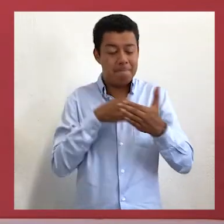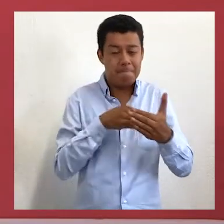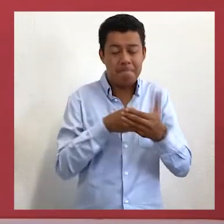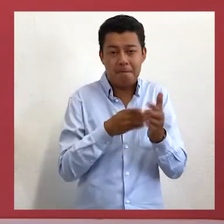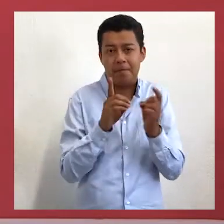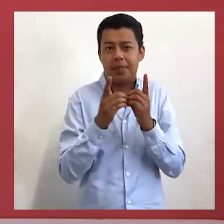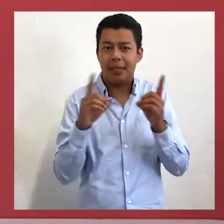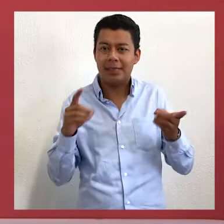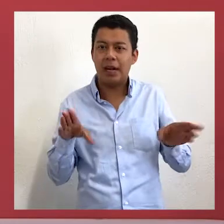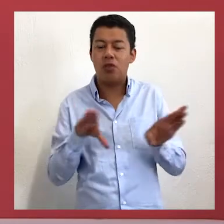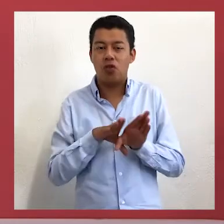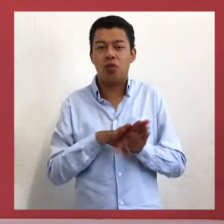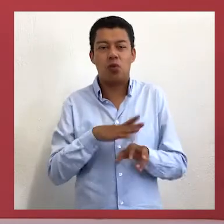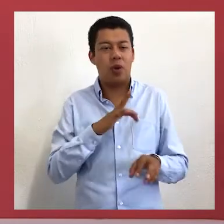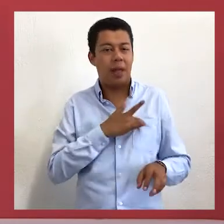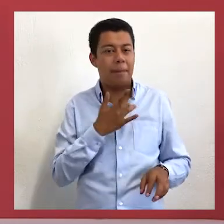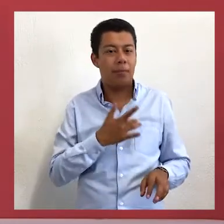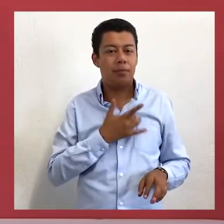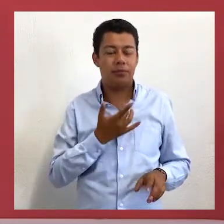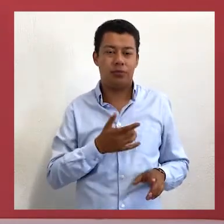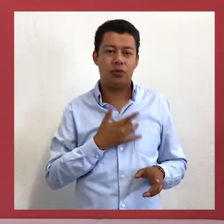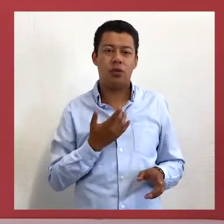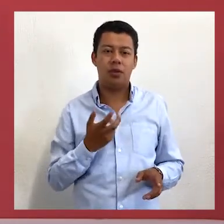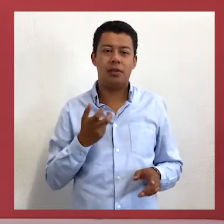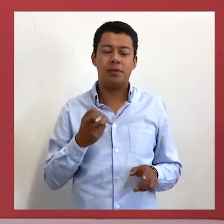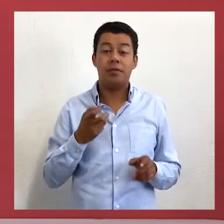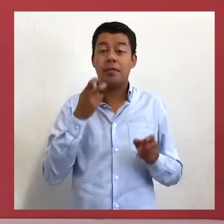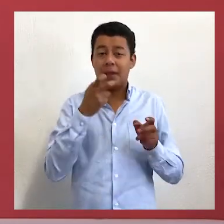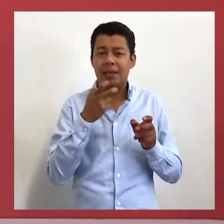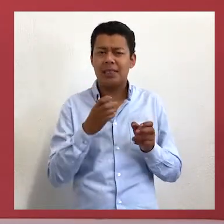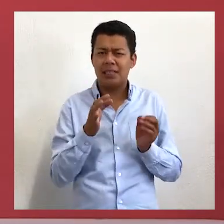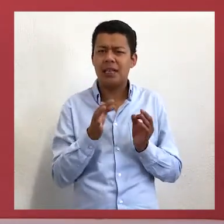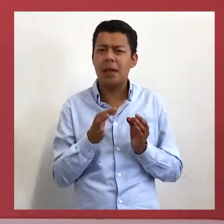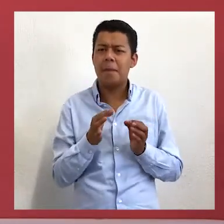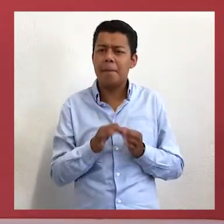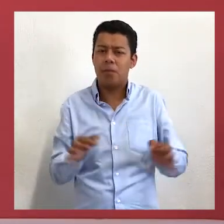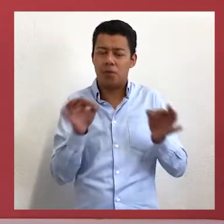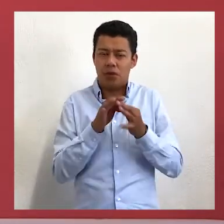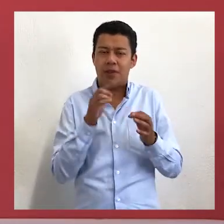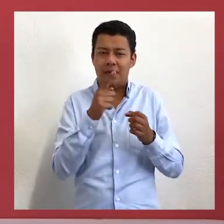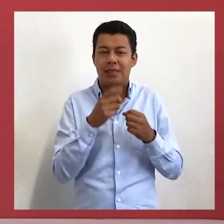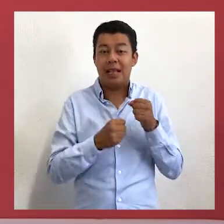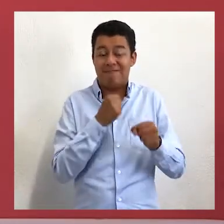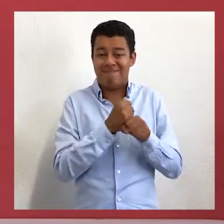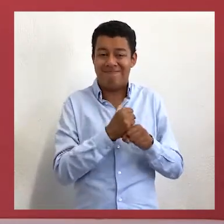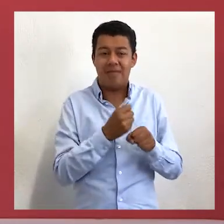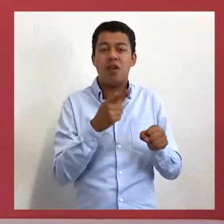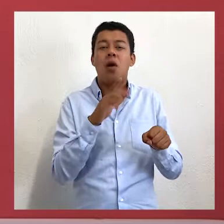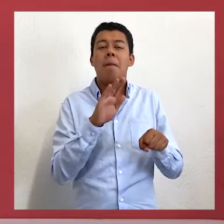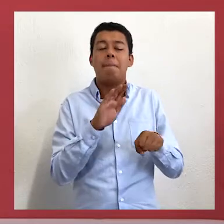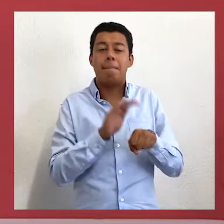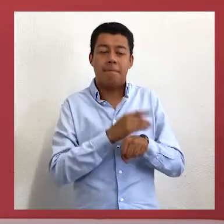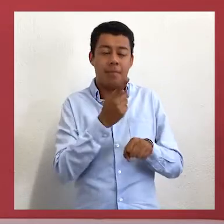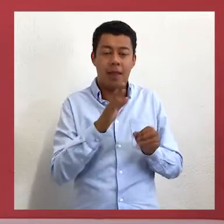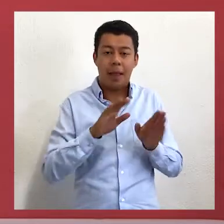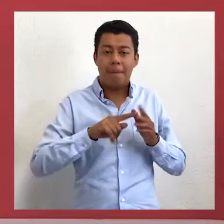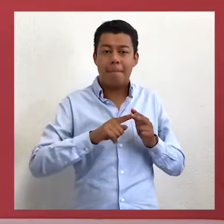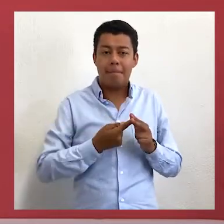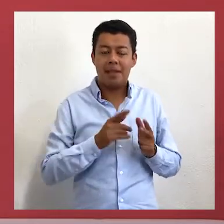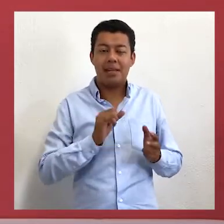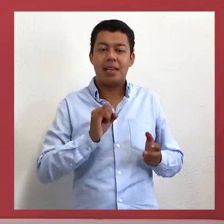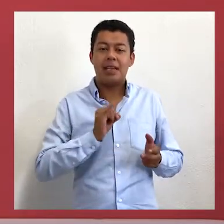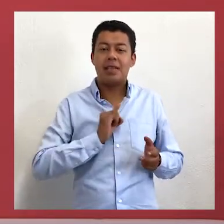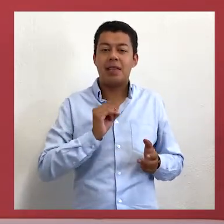del adolescente, esa parte afectiva. En esta etapa, el adolescente empieza a formar su